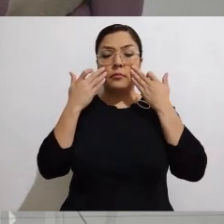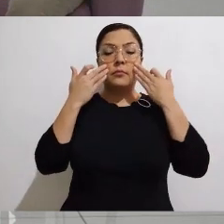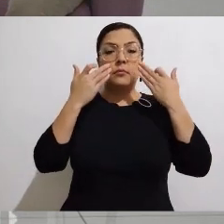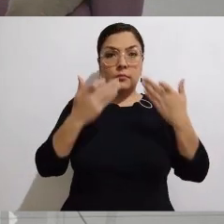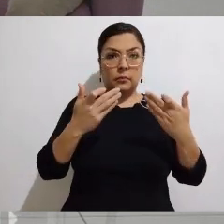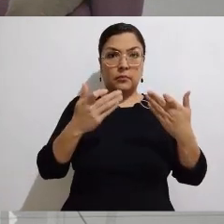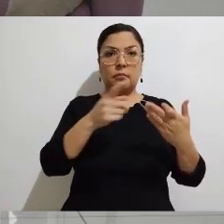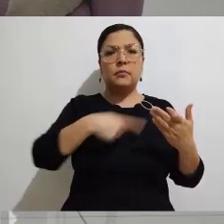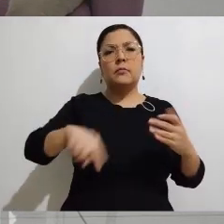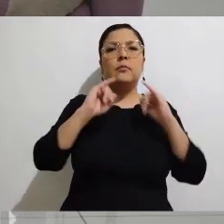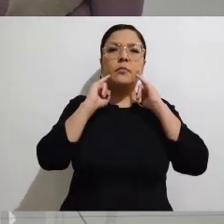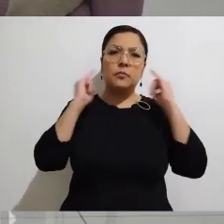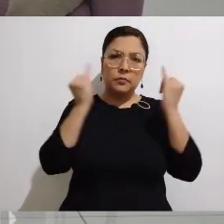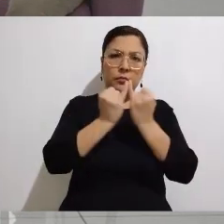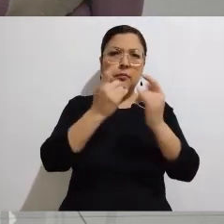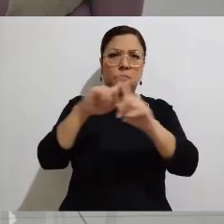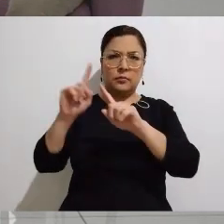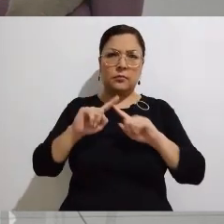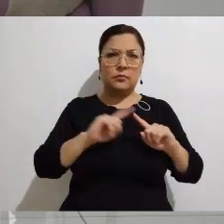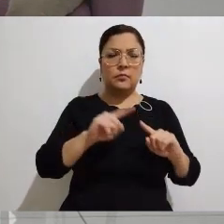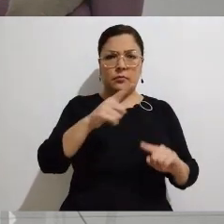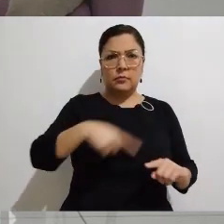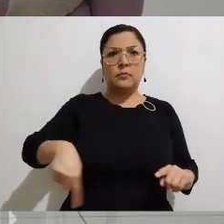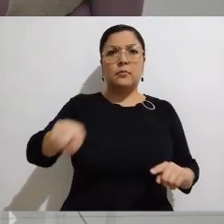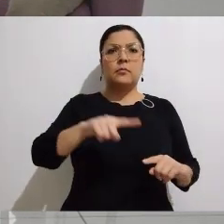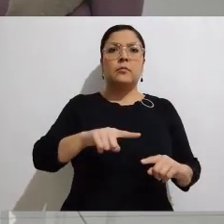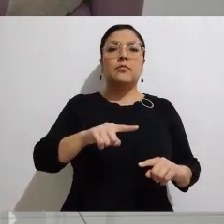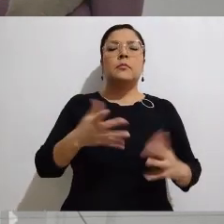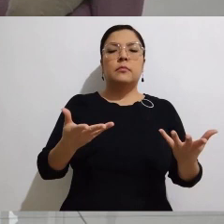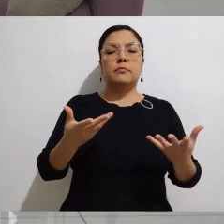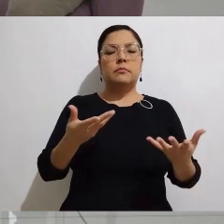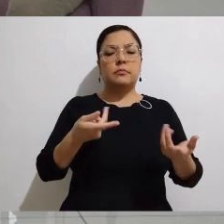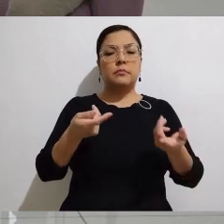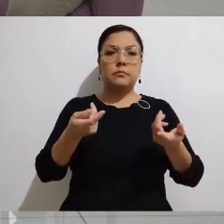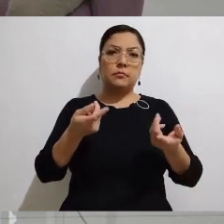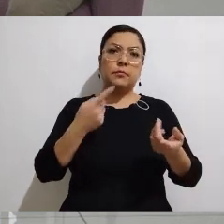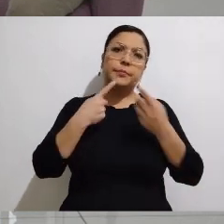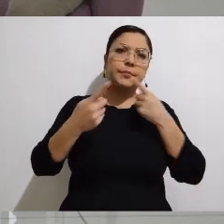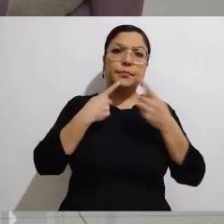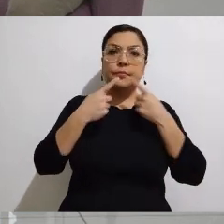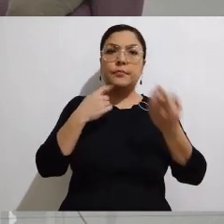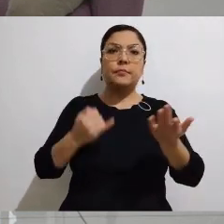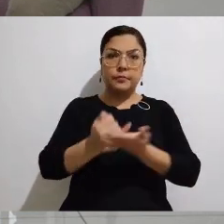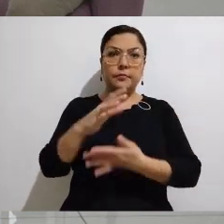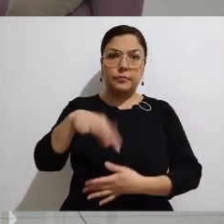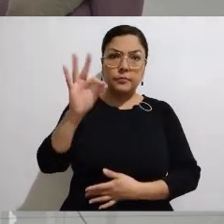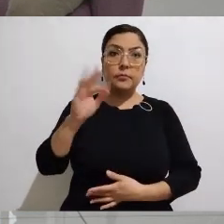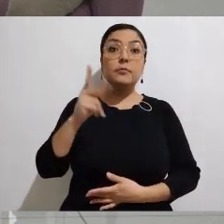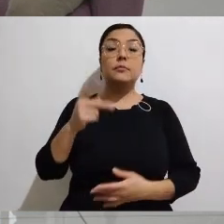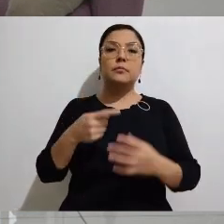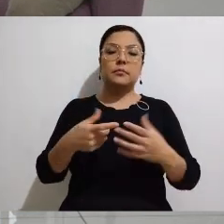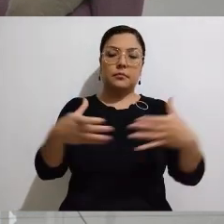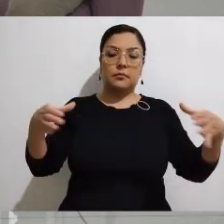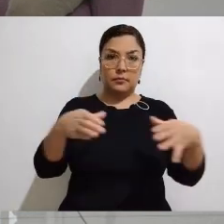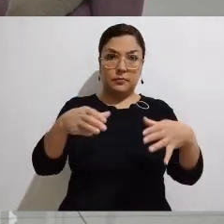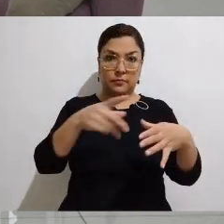en nuestro Consejo General, las sesiones, pero hay mucha gente que está atrás trabajando en la estructura administrativa y ejecutiva de este